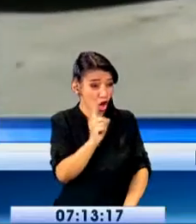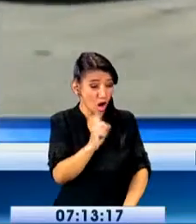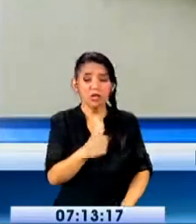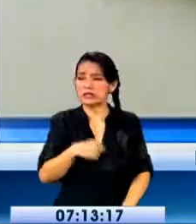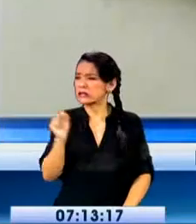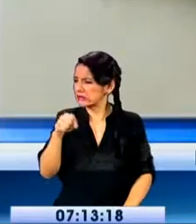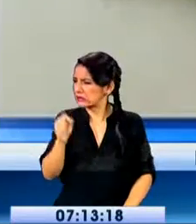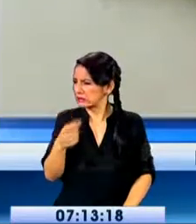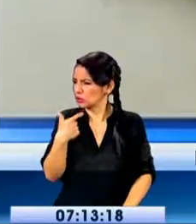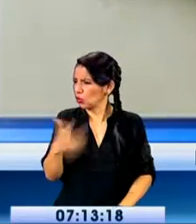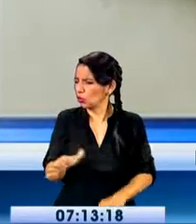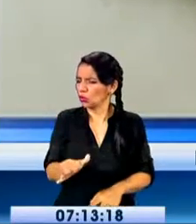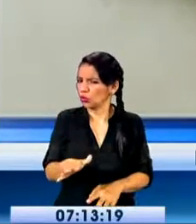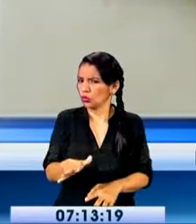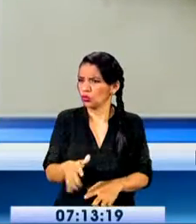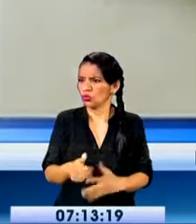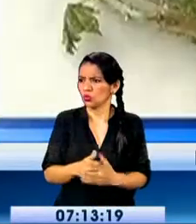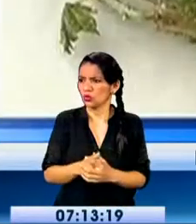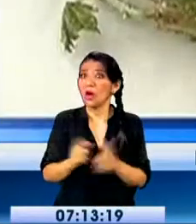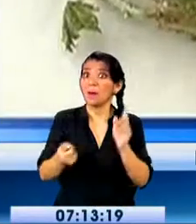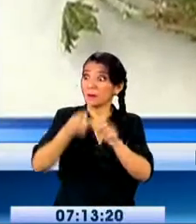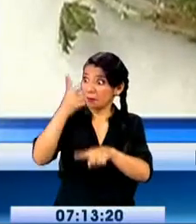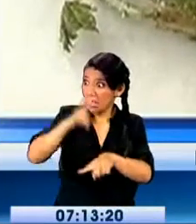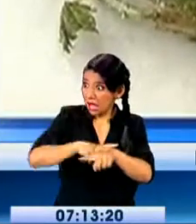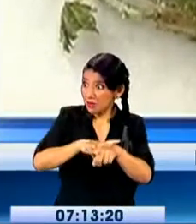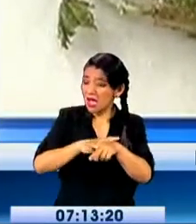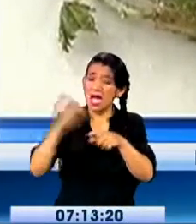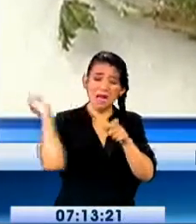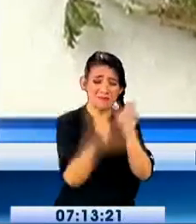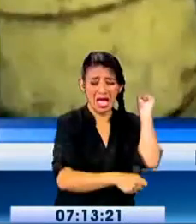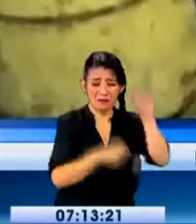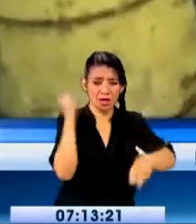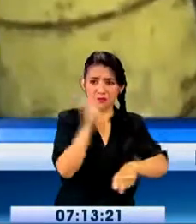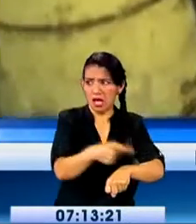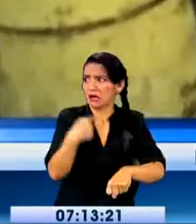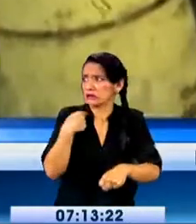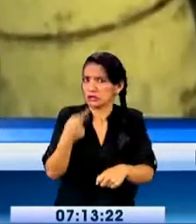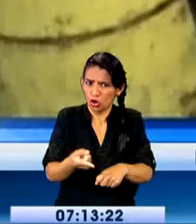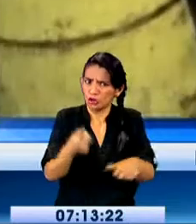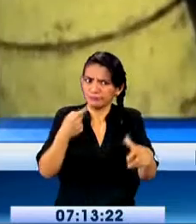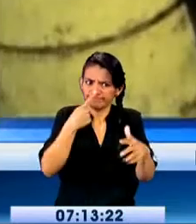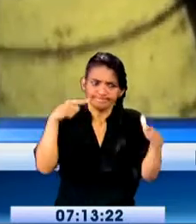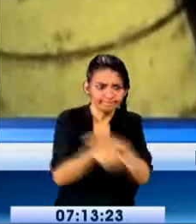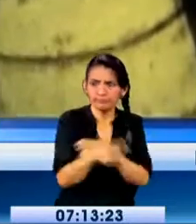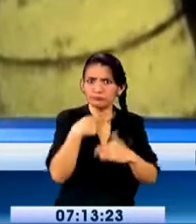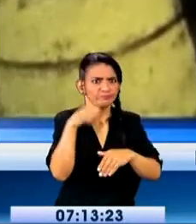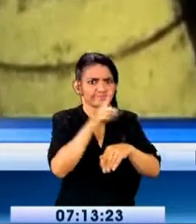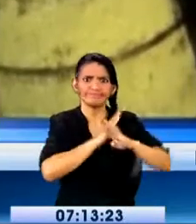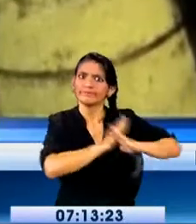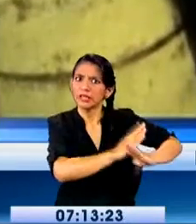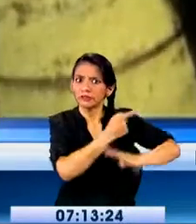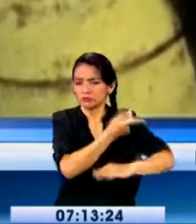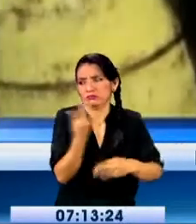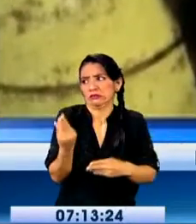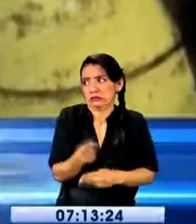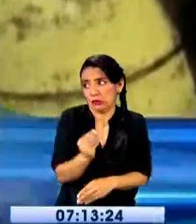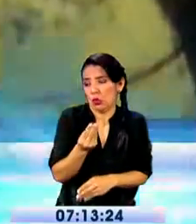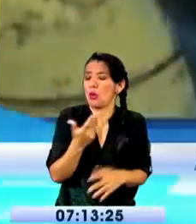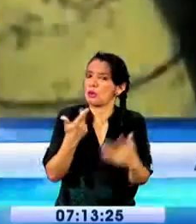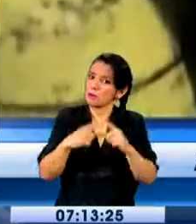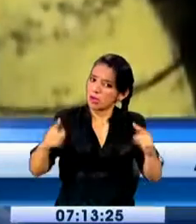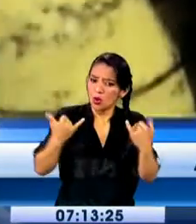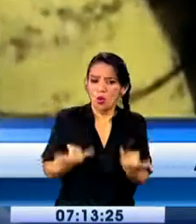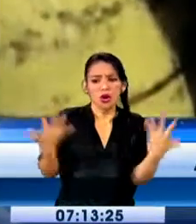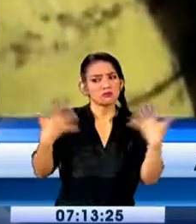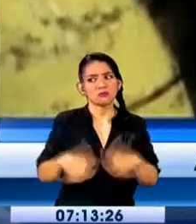Pero usted le decía, no le pegue. No, no le dije nada, porque ya la primera vez que le pegó, él me pegó un empujón porque yo me metí a defenderlo. Entonces yo tuve que ya,